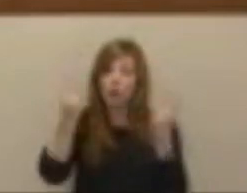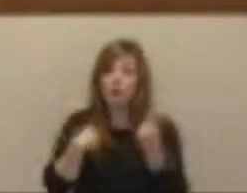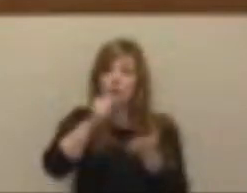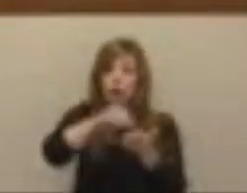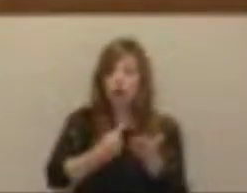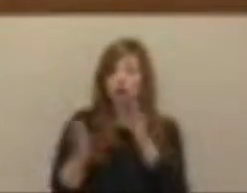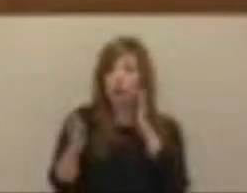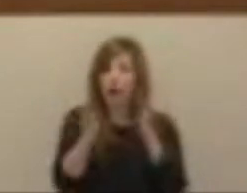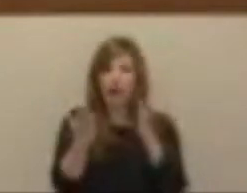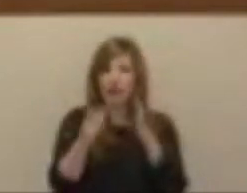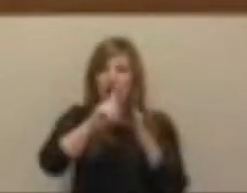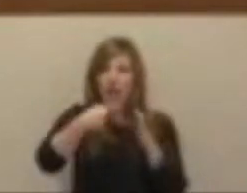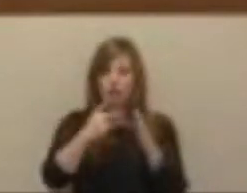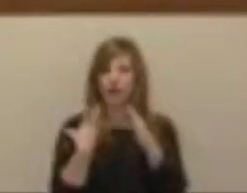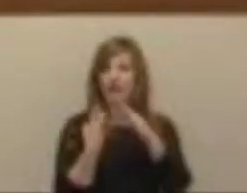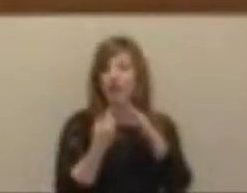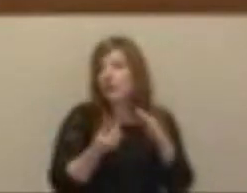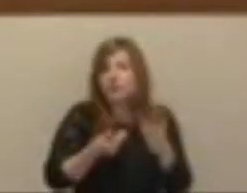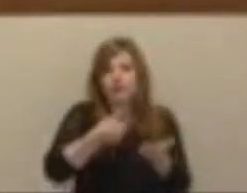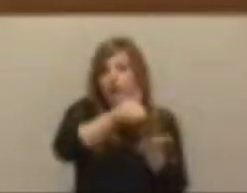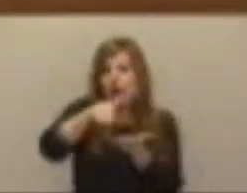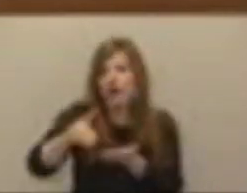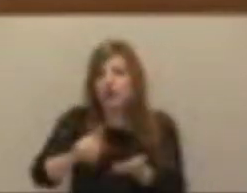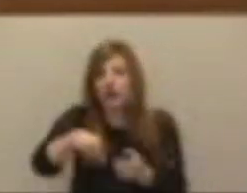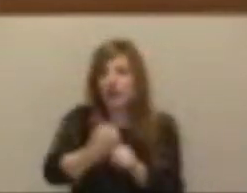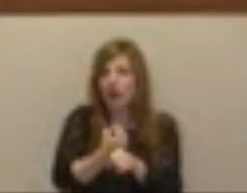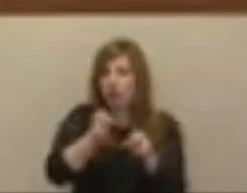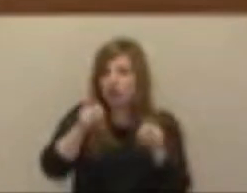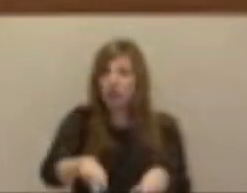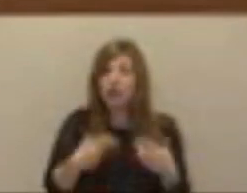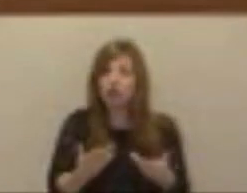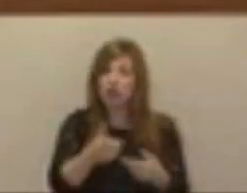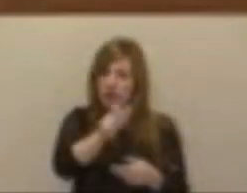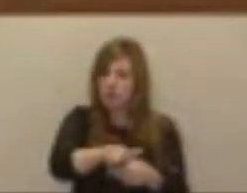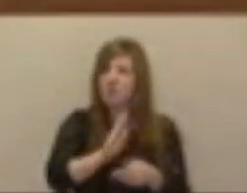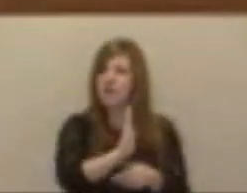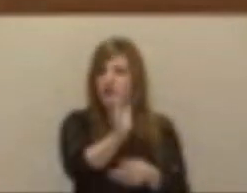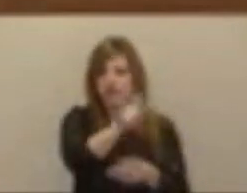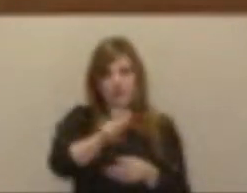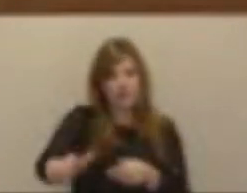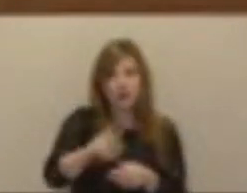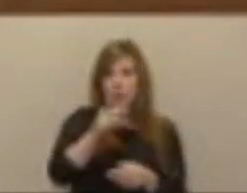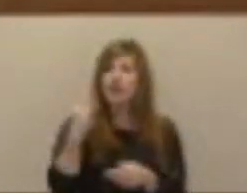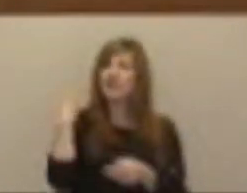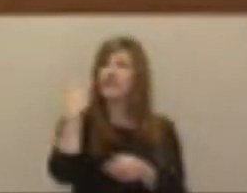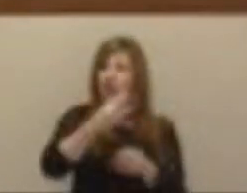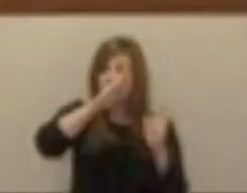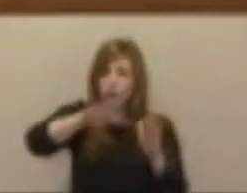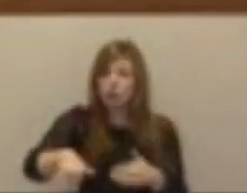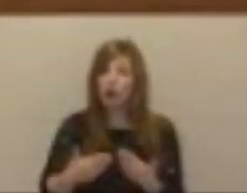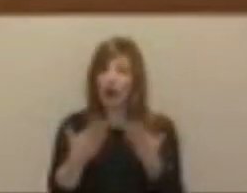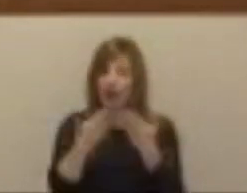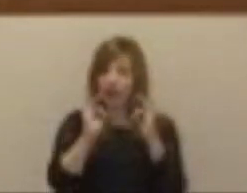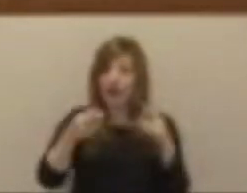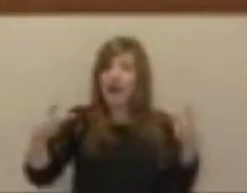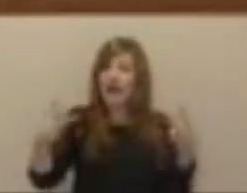la calle y se quedaron sin empleo. A ellos se unieron muchísima más gente, porque en los últimos 3 años, gracias a los